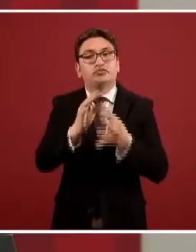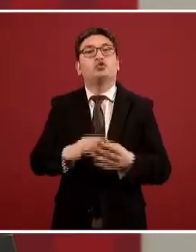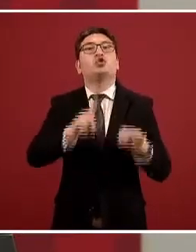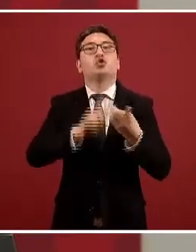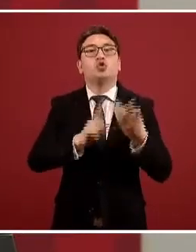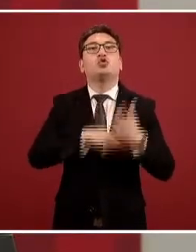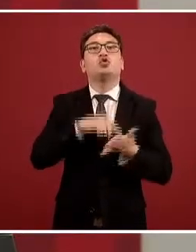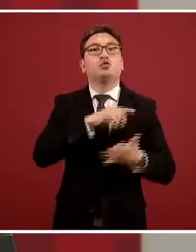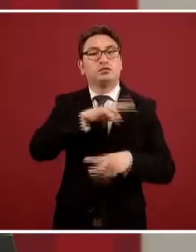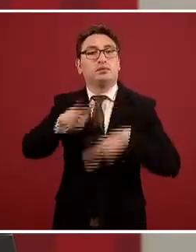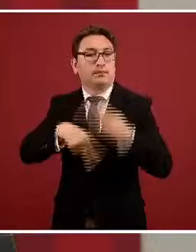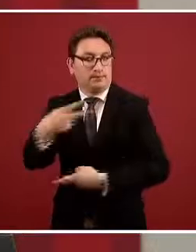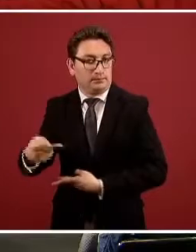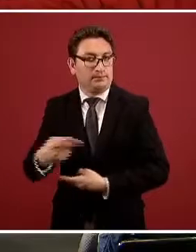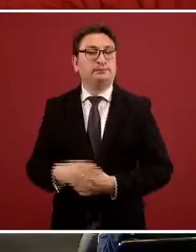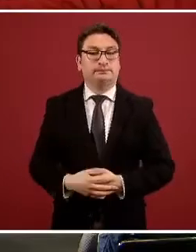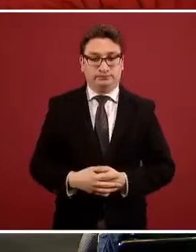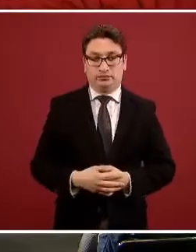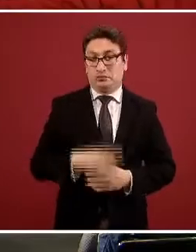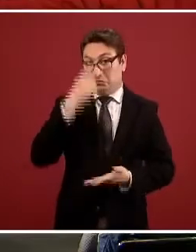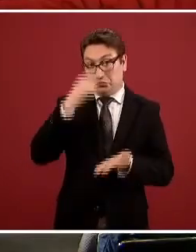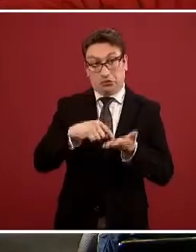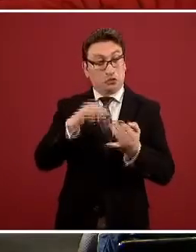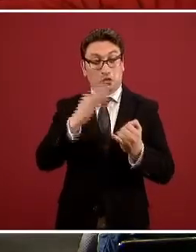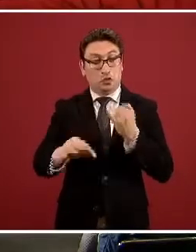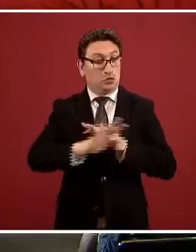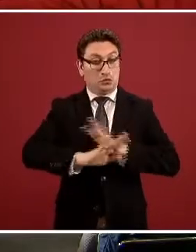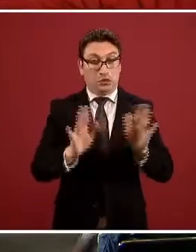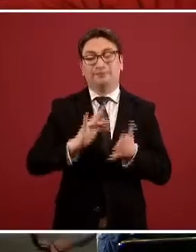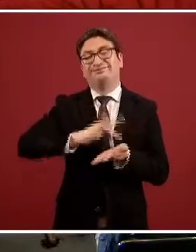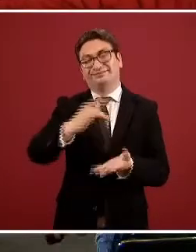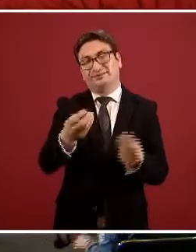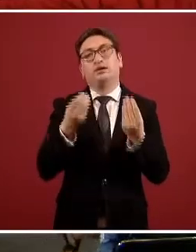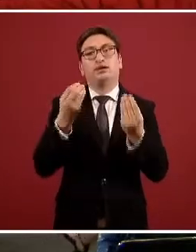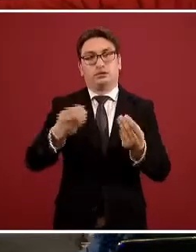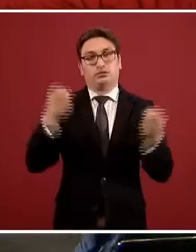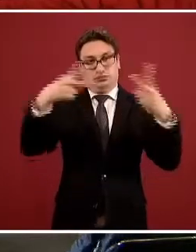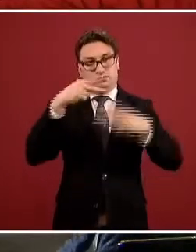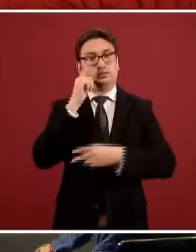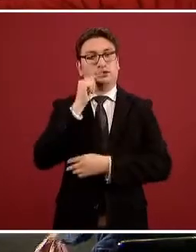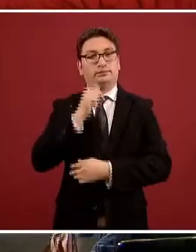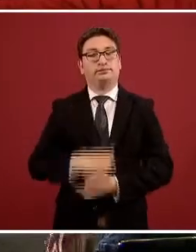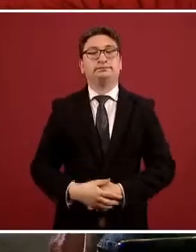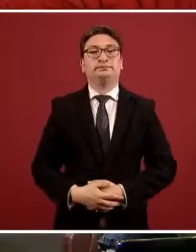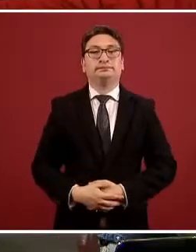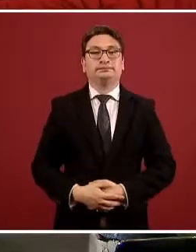dónde atenderse. Creo que es la última pregunta que nos daba. Muchas gracias, nos vemos mañana.